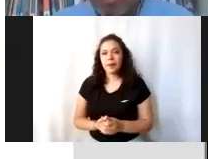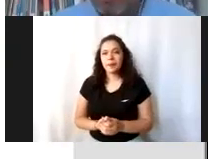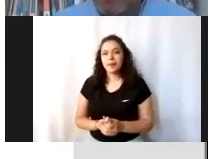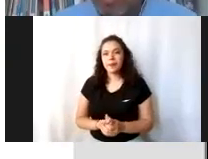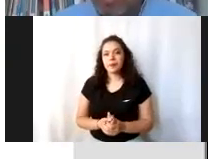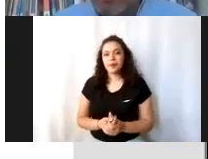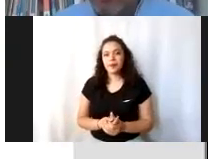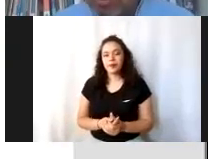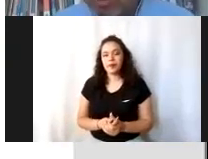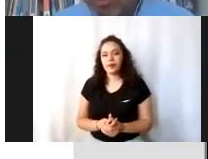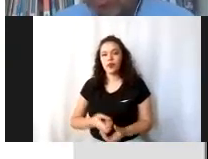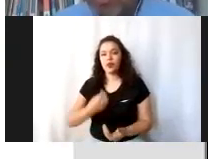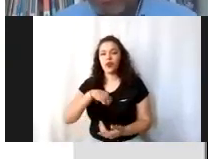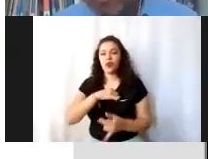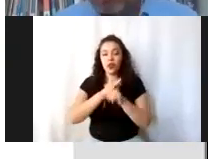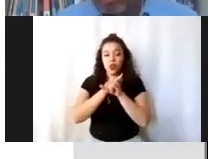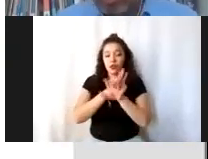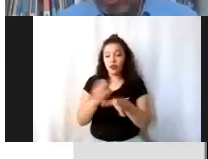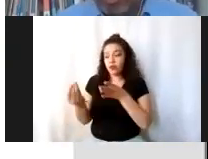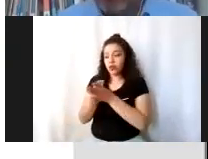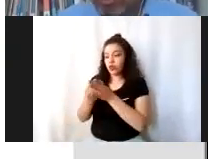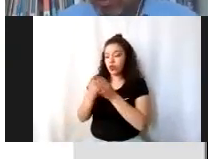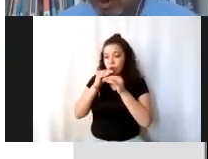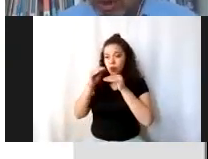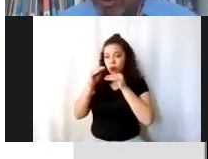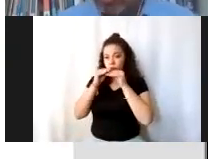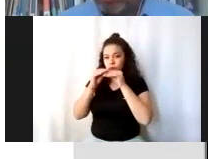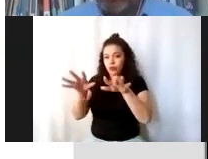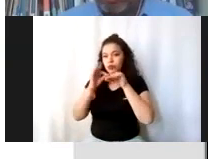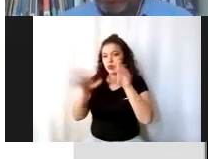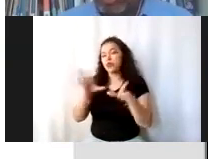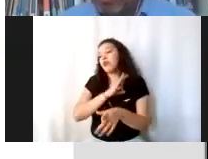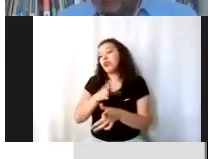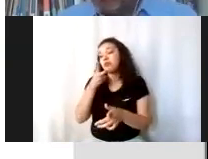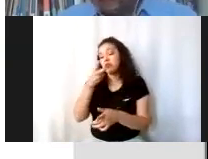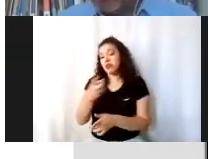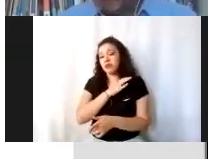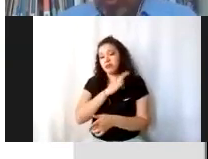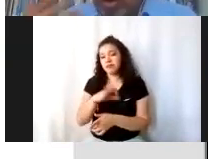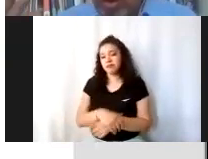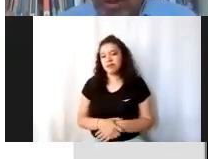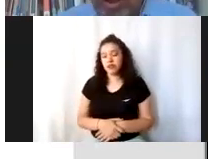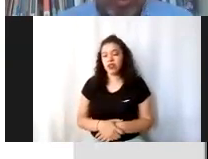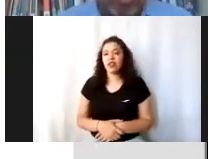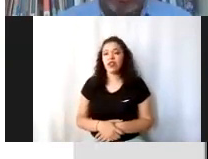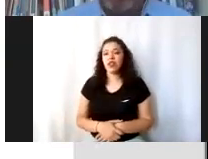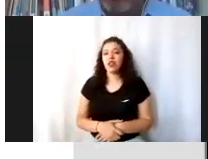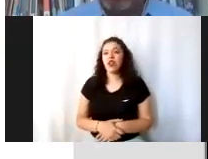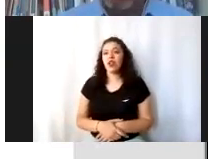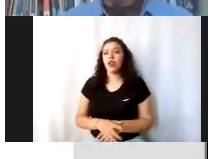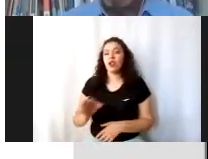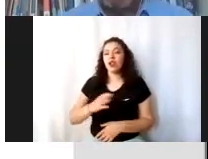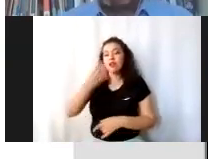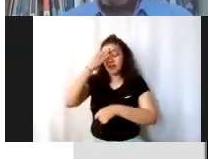podemos revelar datos personales que estemos, que conozcamos, que estén en nuestro poder. O a lo mejor no lo saben de memoria,